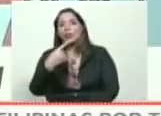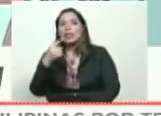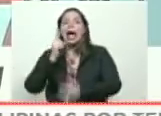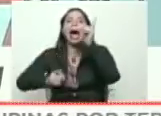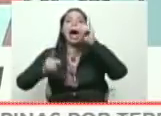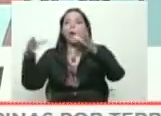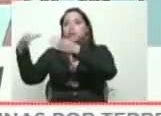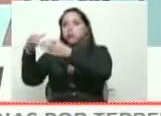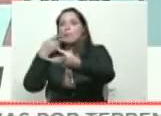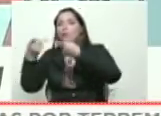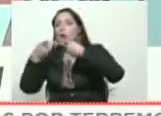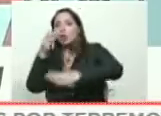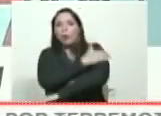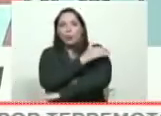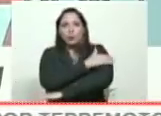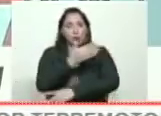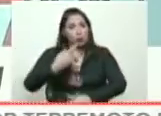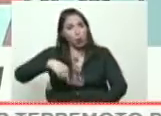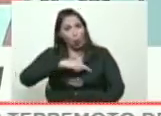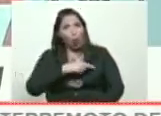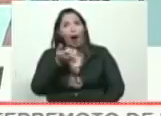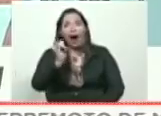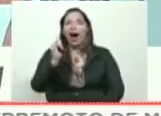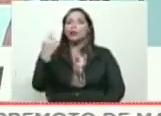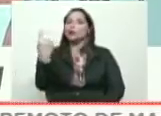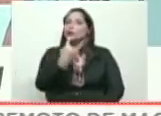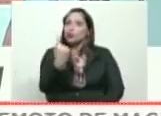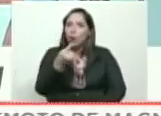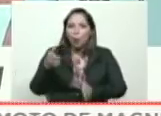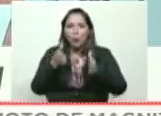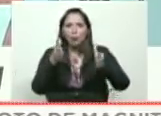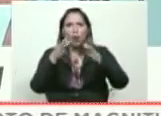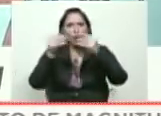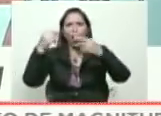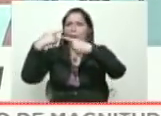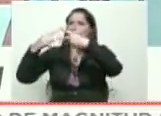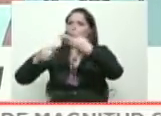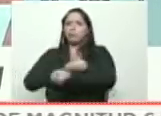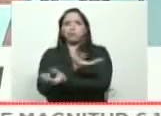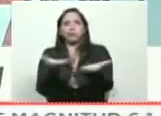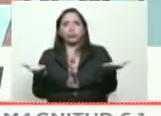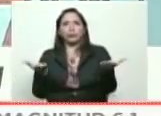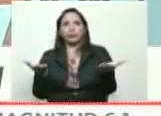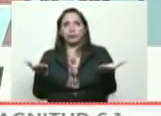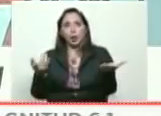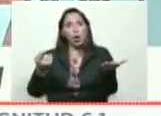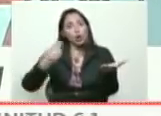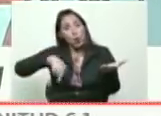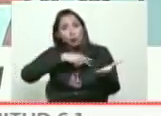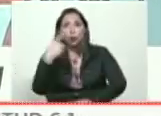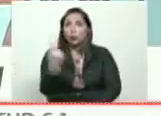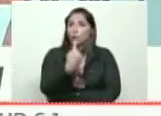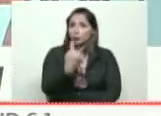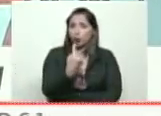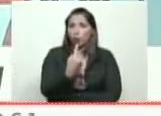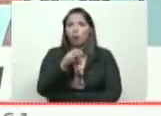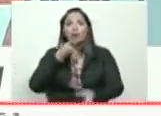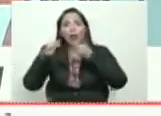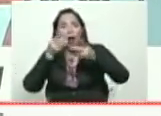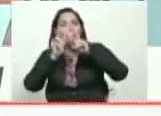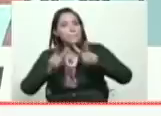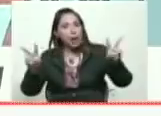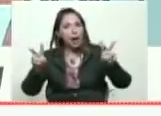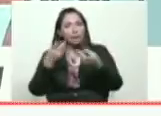políticos de la oposición. Nosotros tenemos una sola opción. Ellos dicen que todas las opciones están abiertas. Para nosotros hay una sola. Es el diálogo, es la paz,